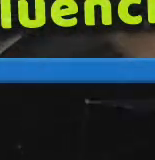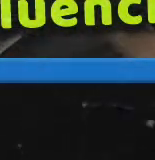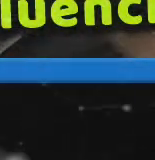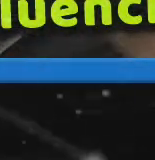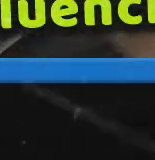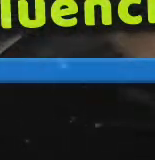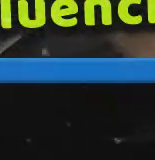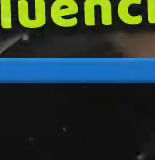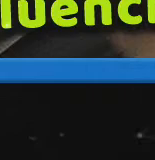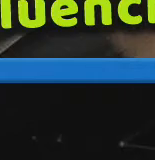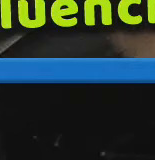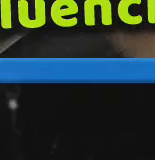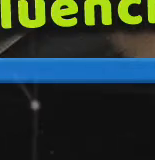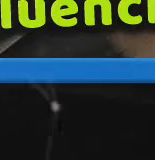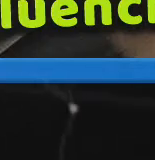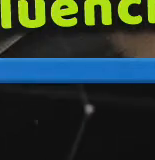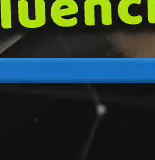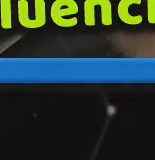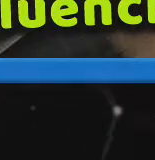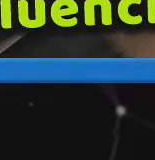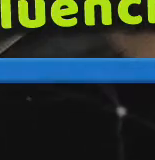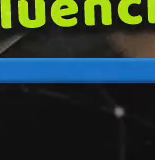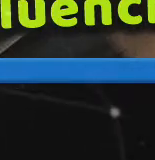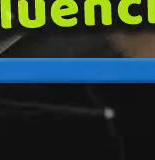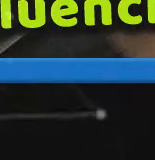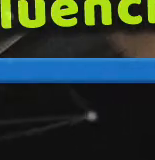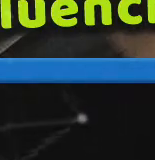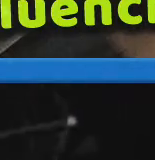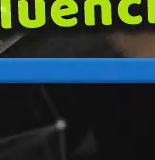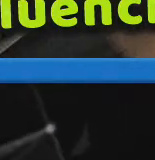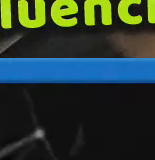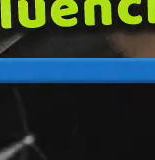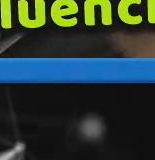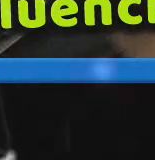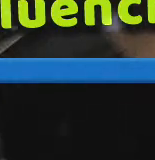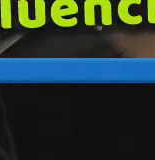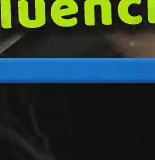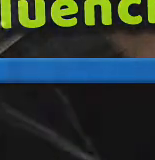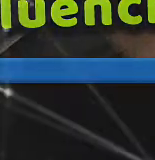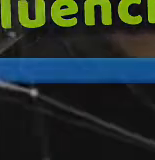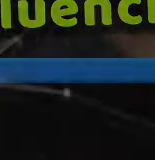En la conferencia de hoy, el presidente Andrés Manuel López Obrador.